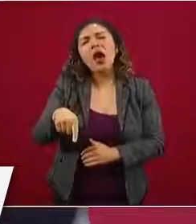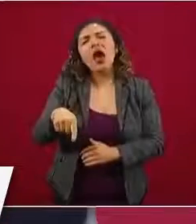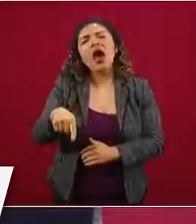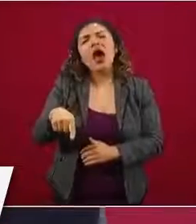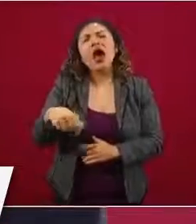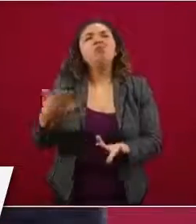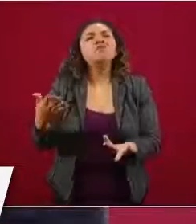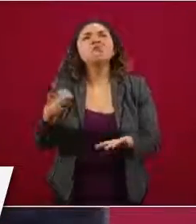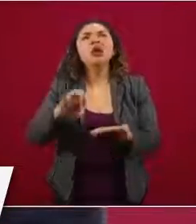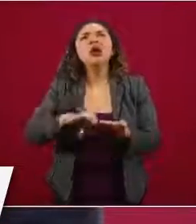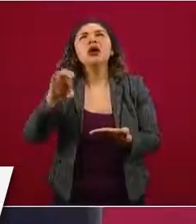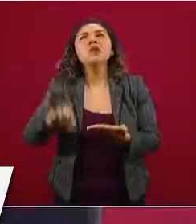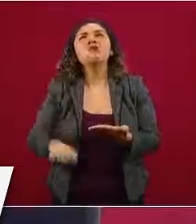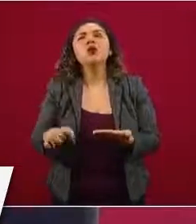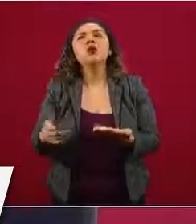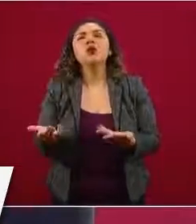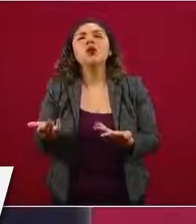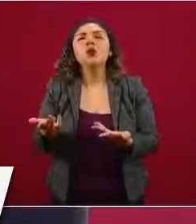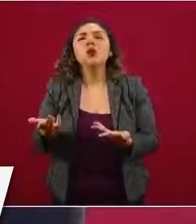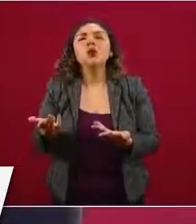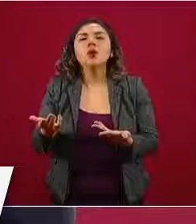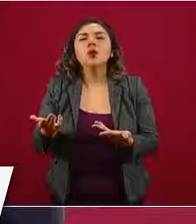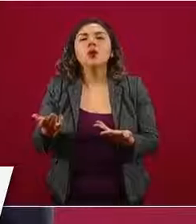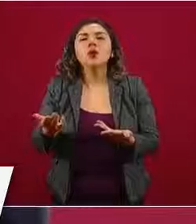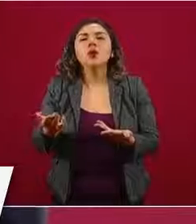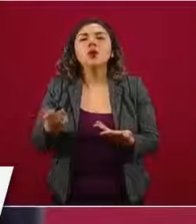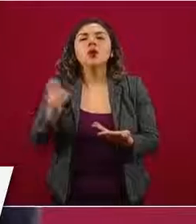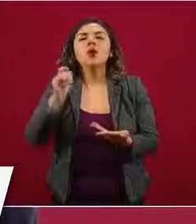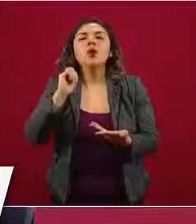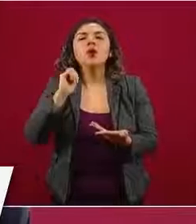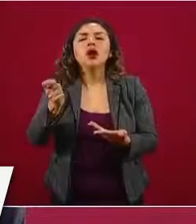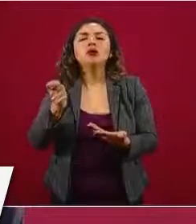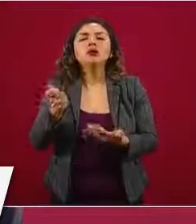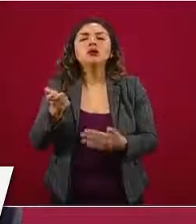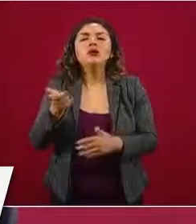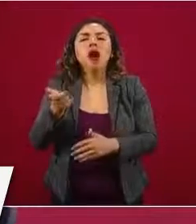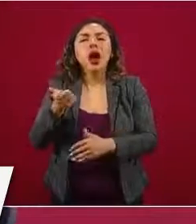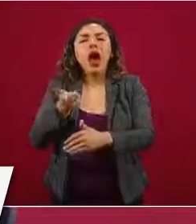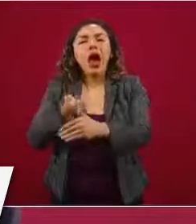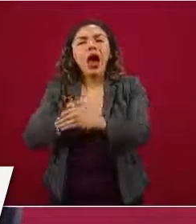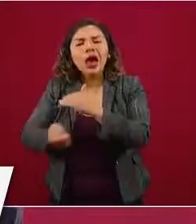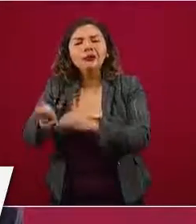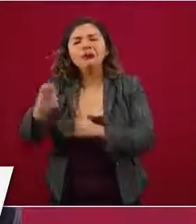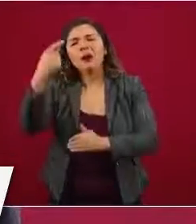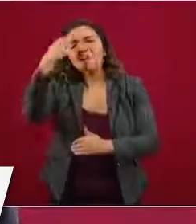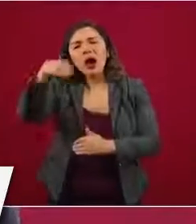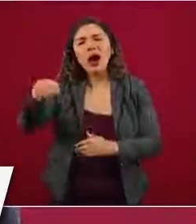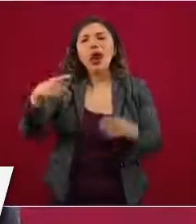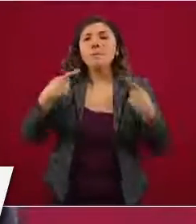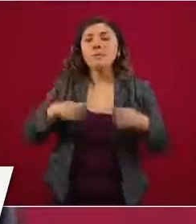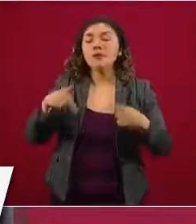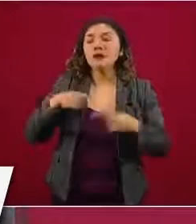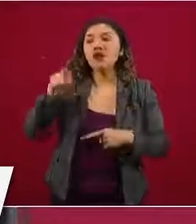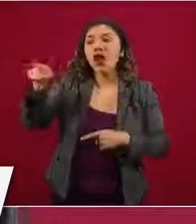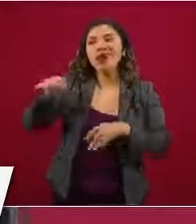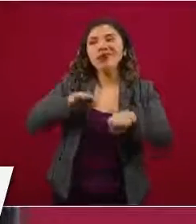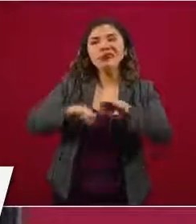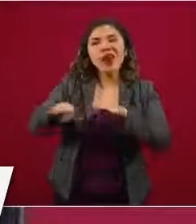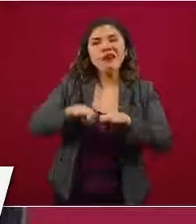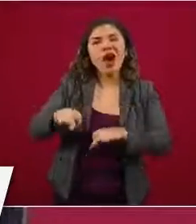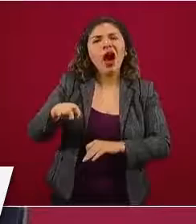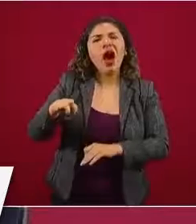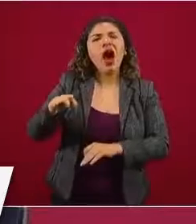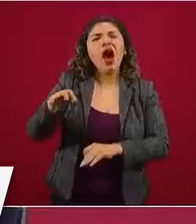con referencia a lo que se le entregaba a un funcionario público